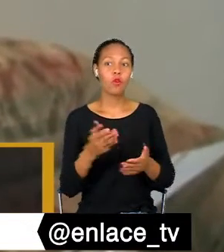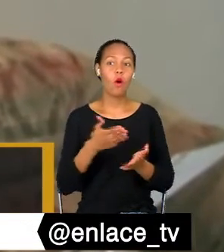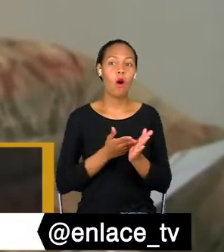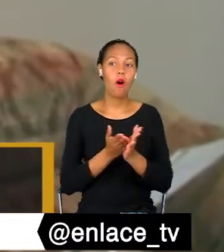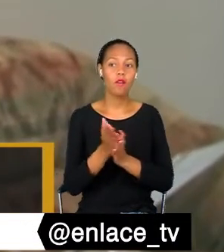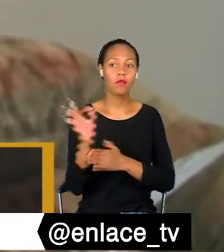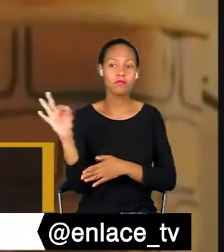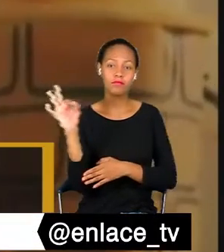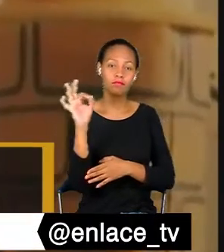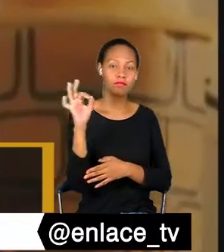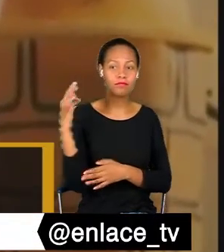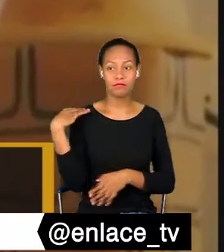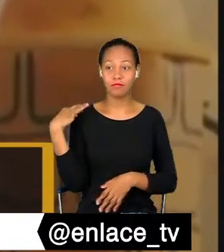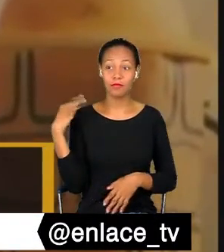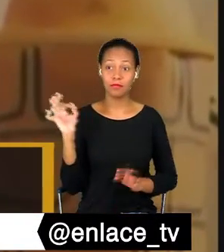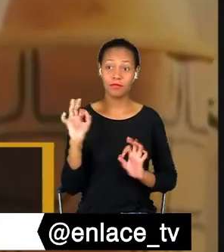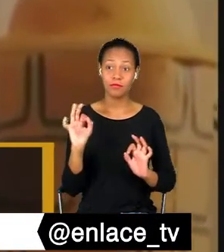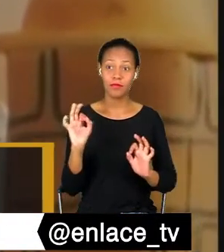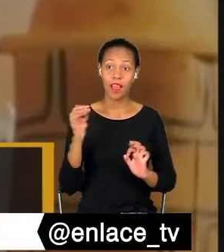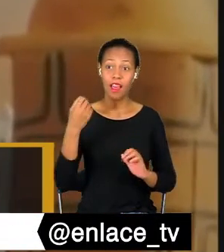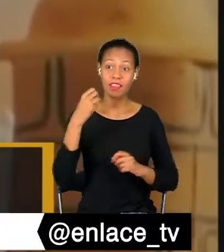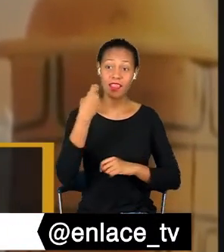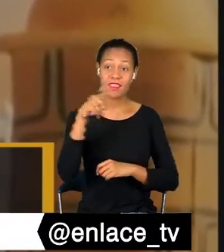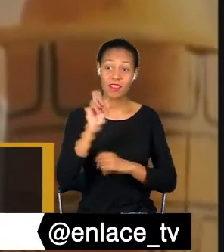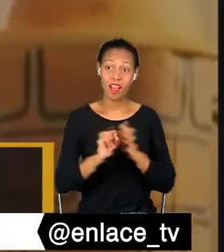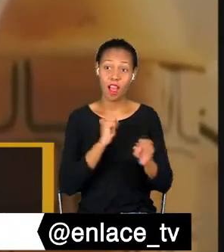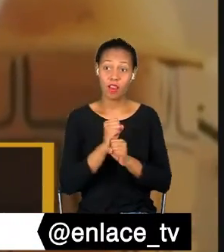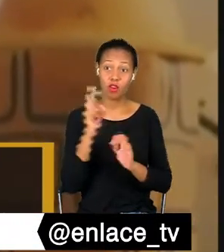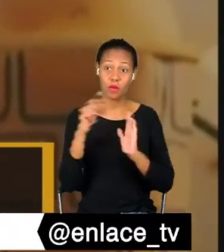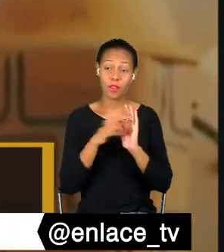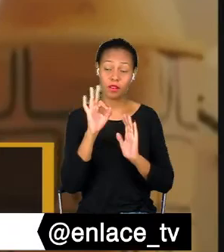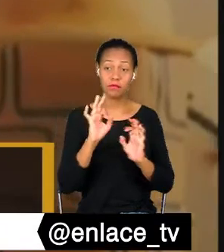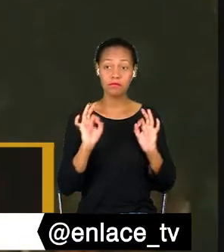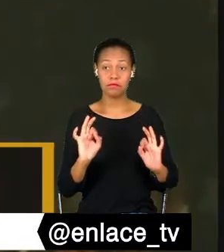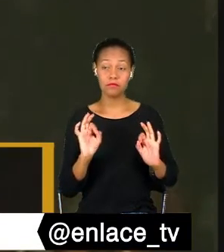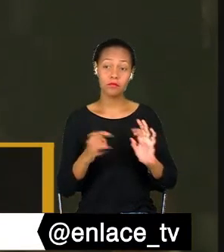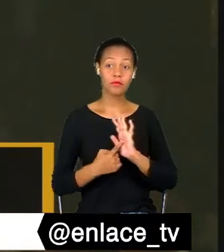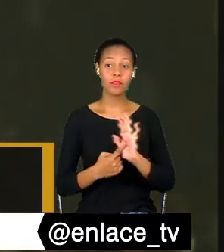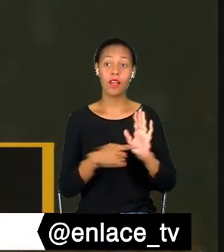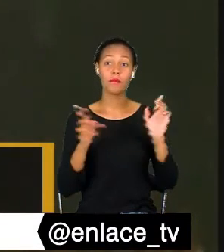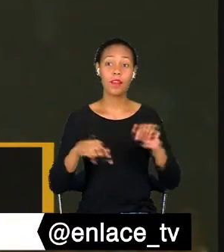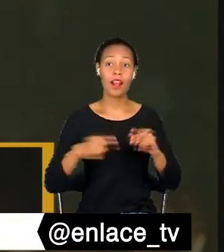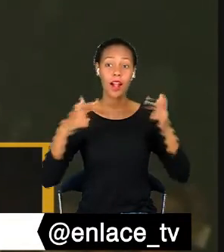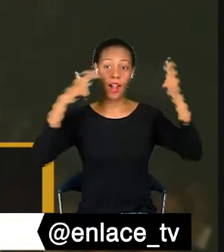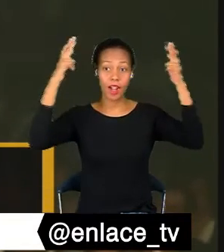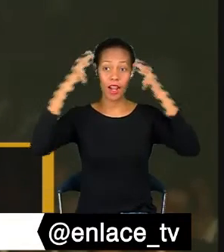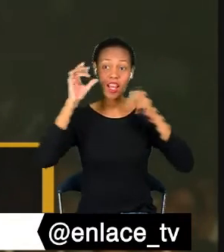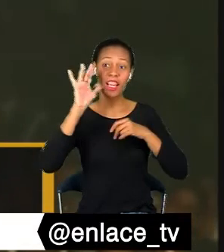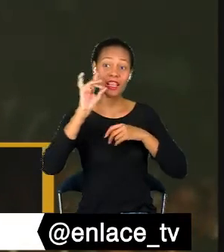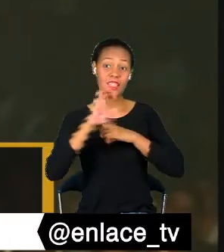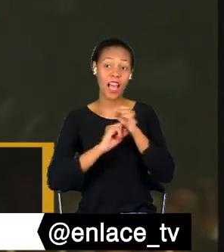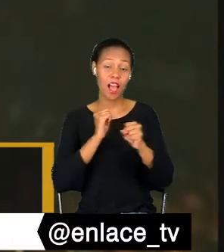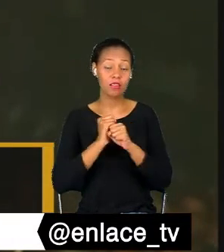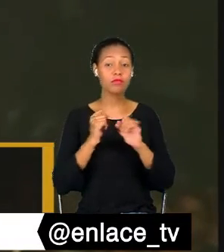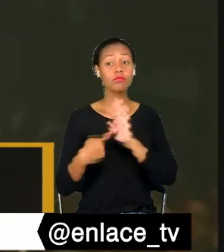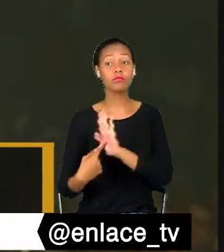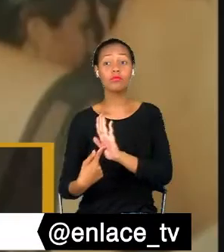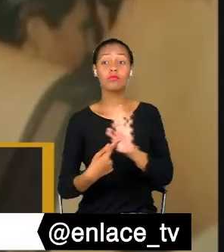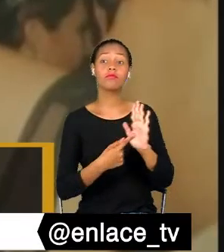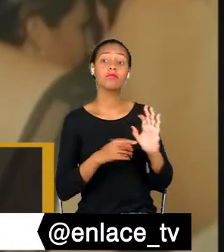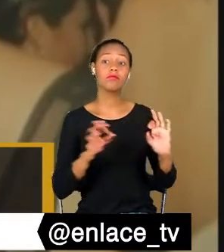señorita Santander en el 2003 y reina de Enlace Televisión en 1999 cuando tenía tan solo 15 años de edad.